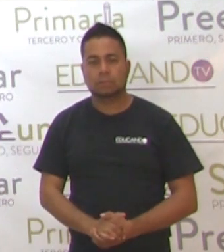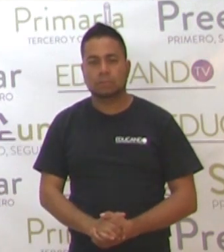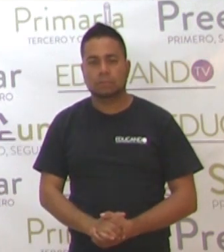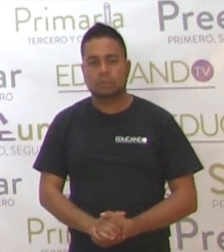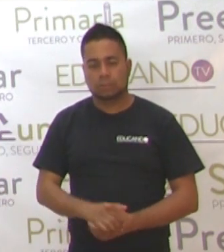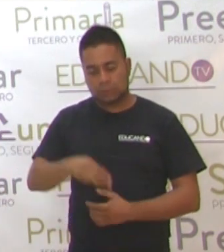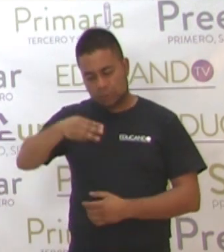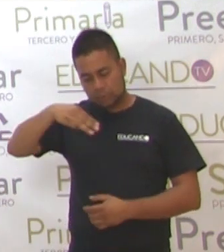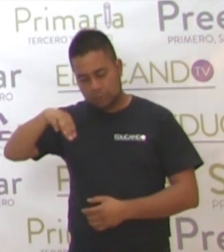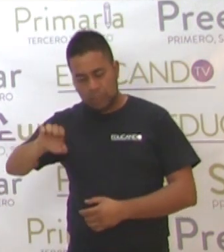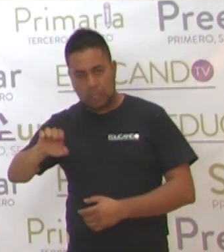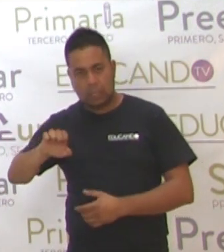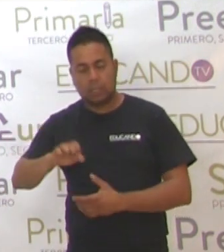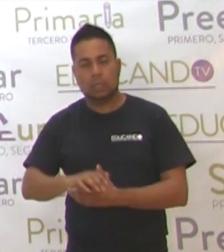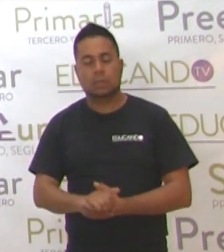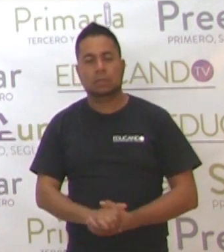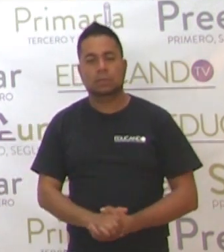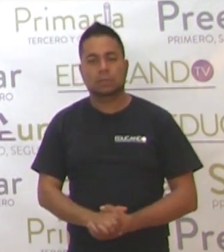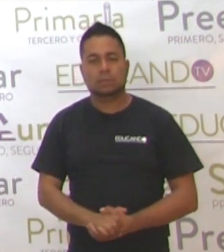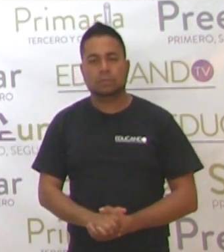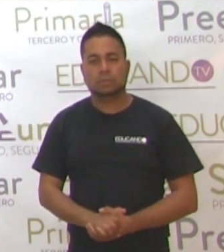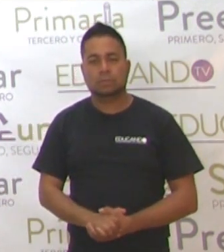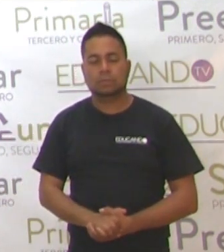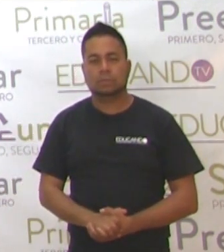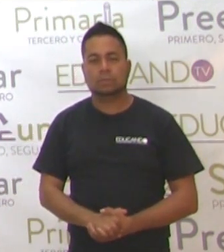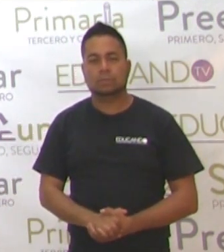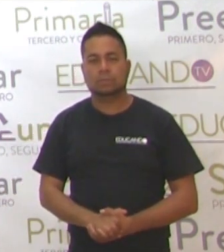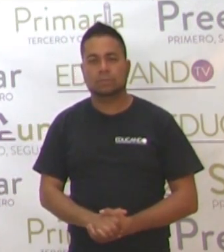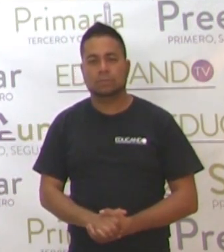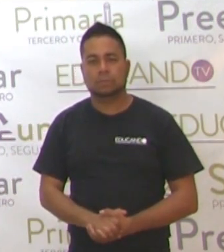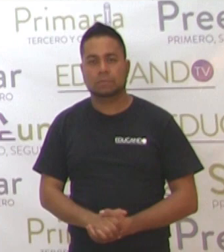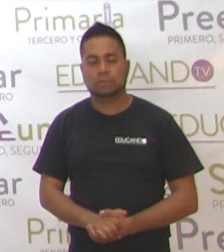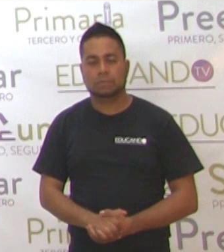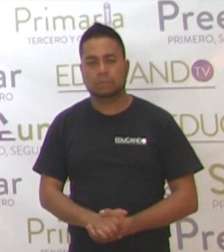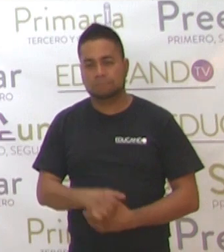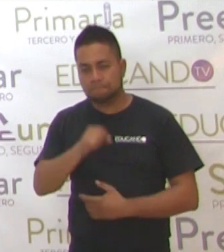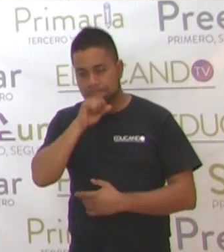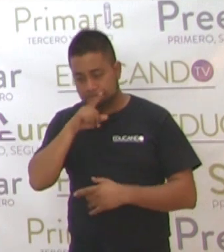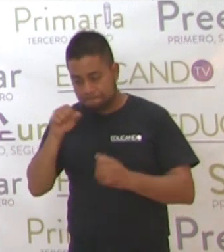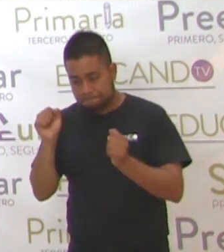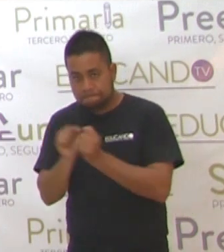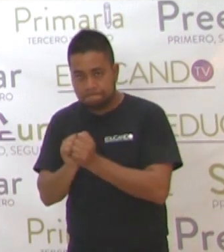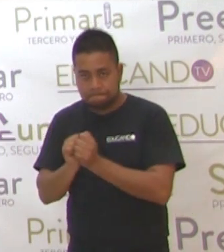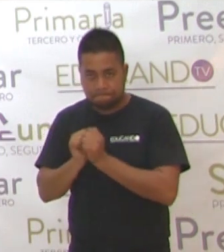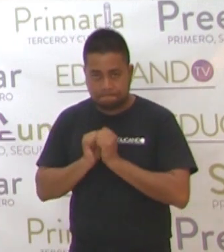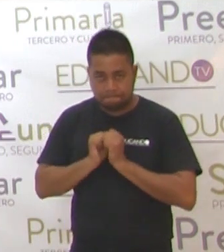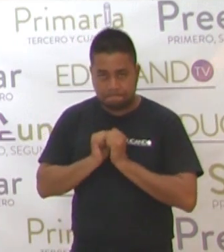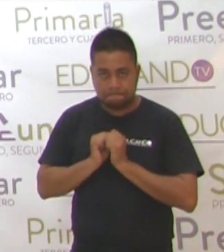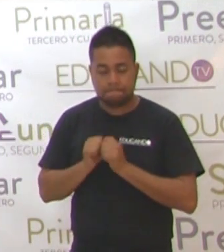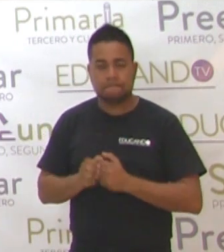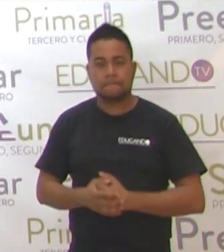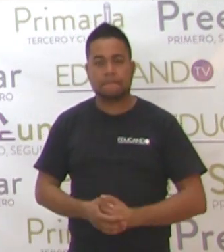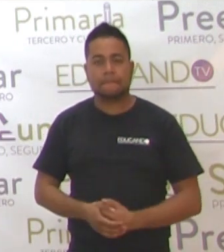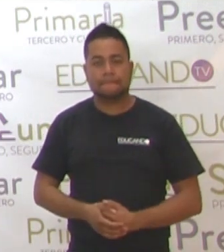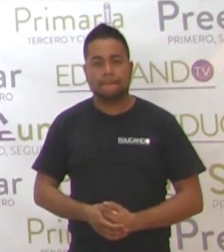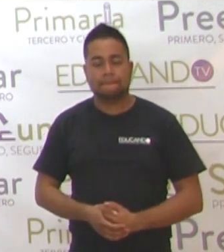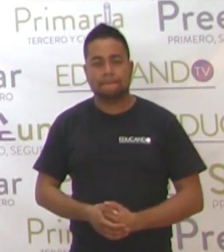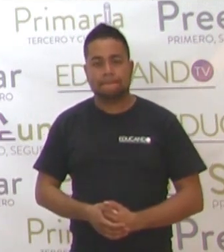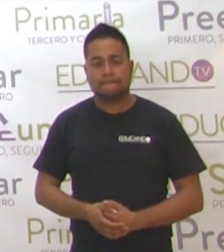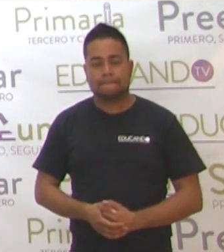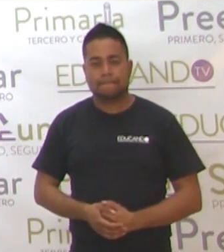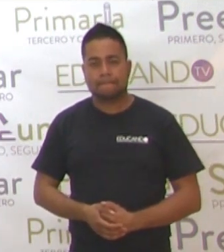el me vamos a encontrar conmigo bien